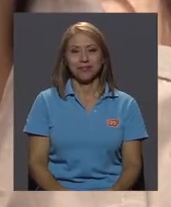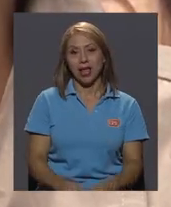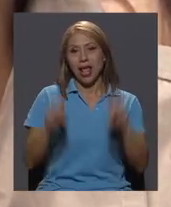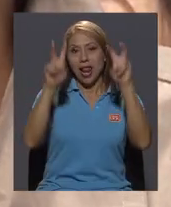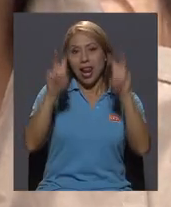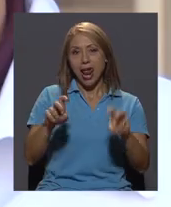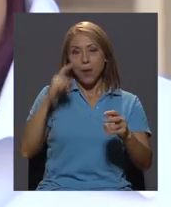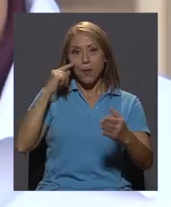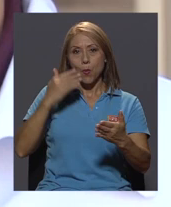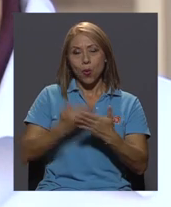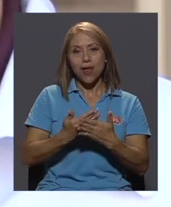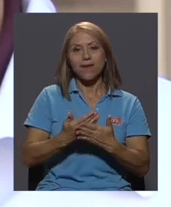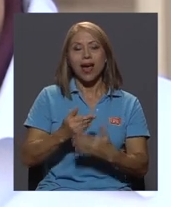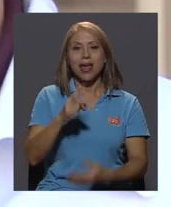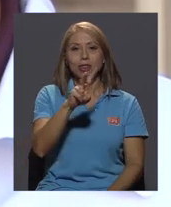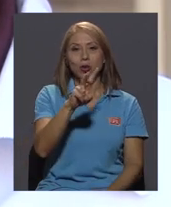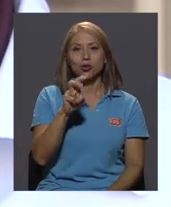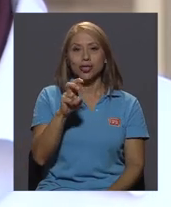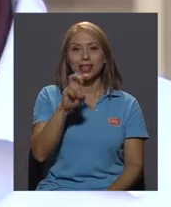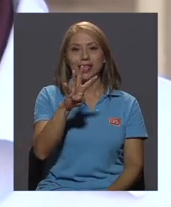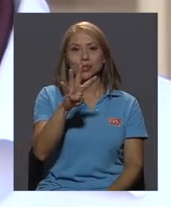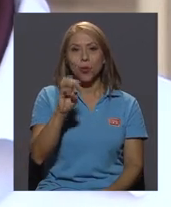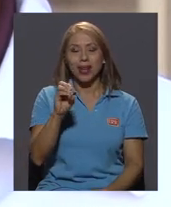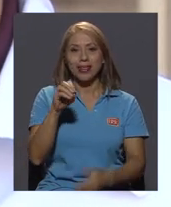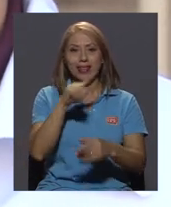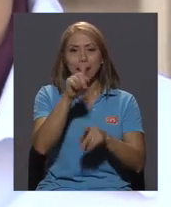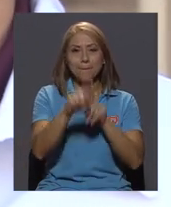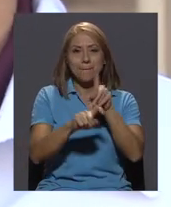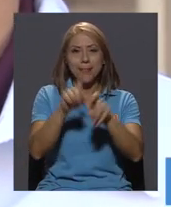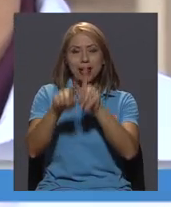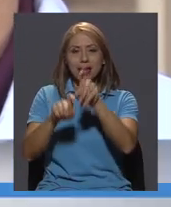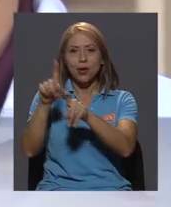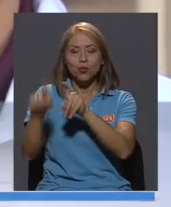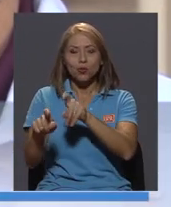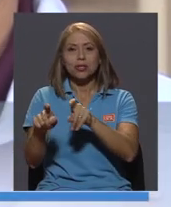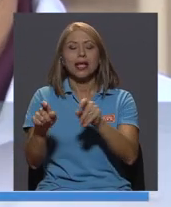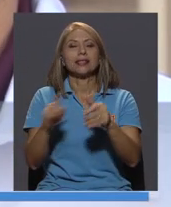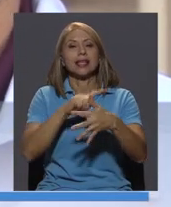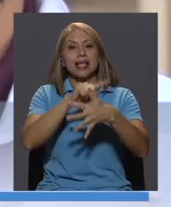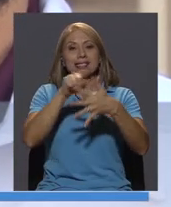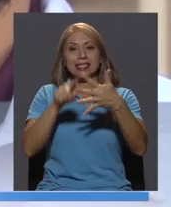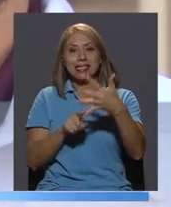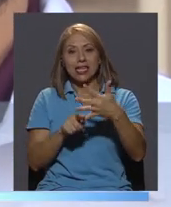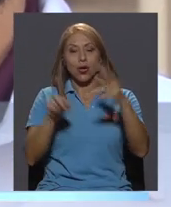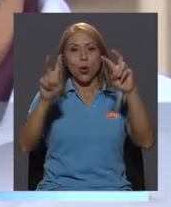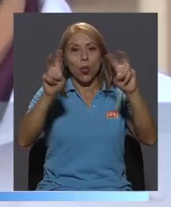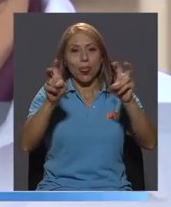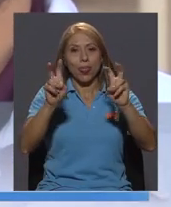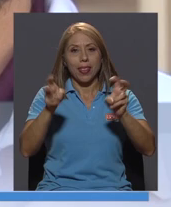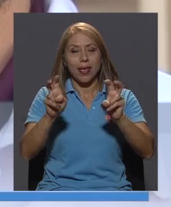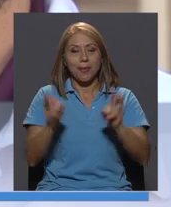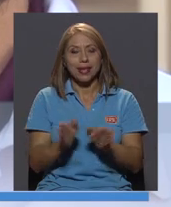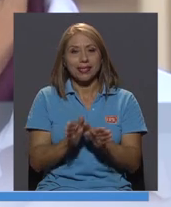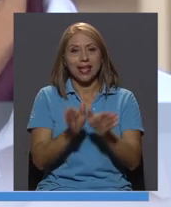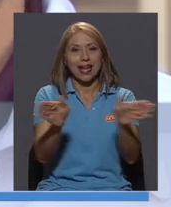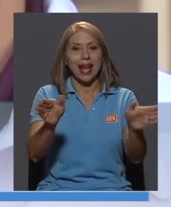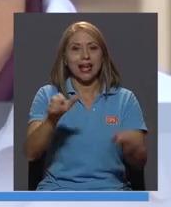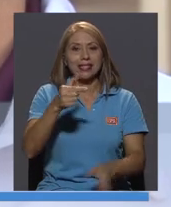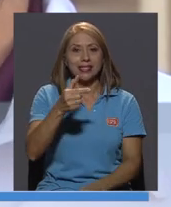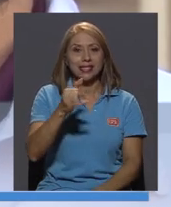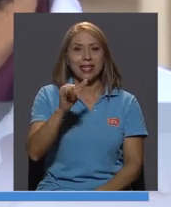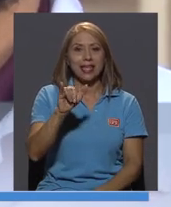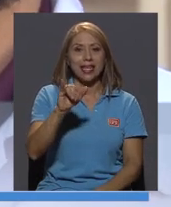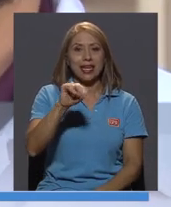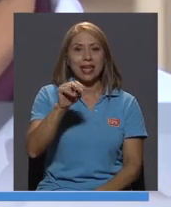La prueba consta de 240 preguntas, abarcan 5 temas generales de la ginecología y